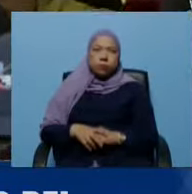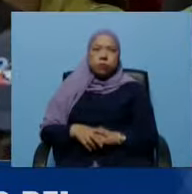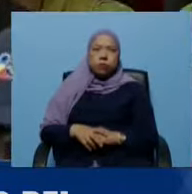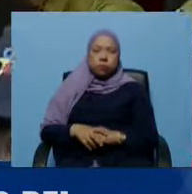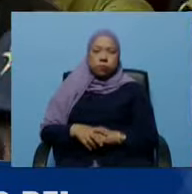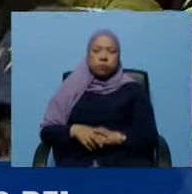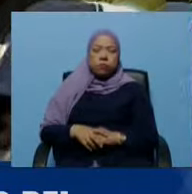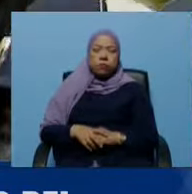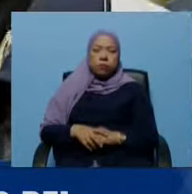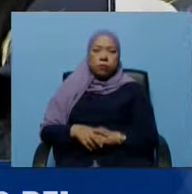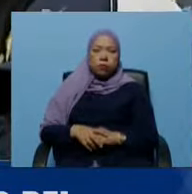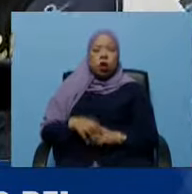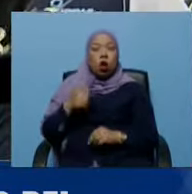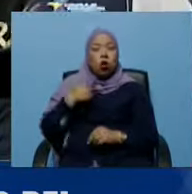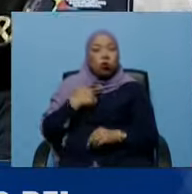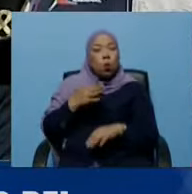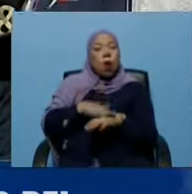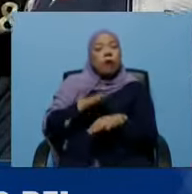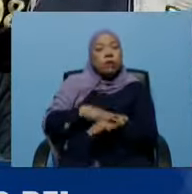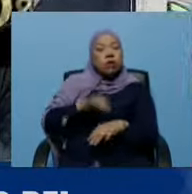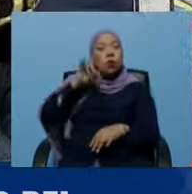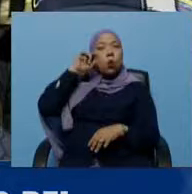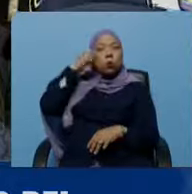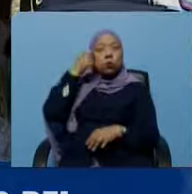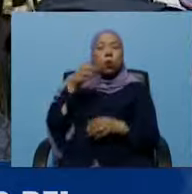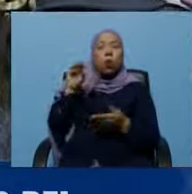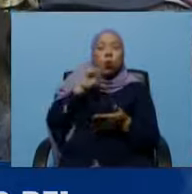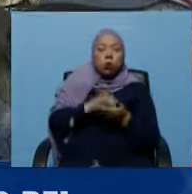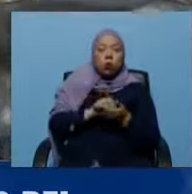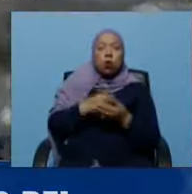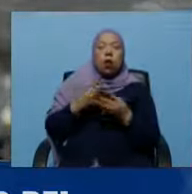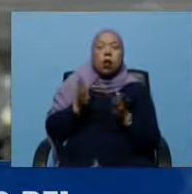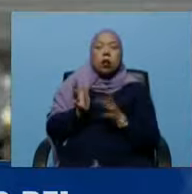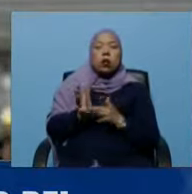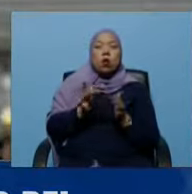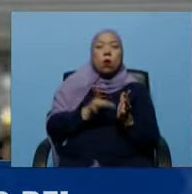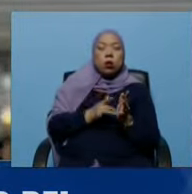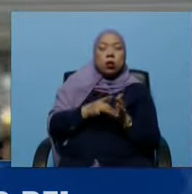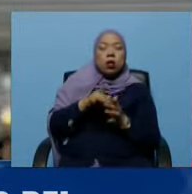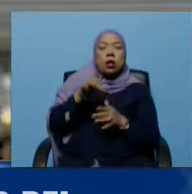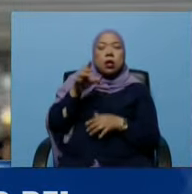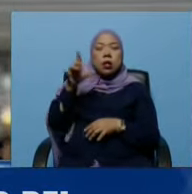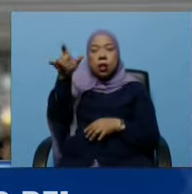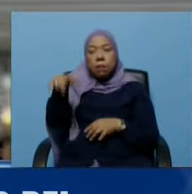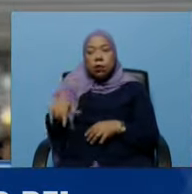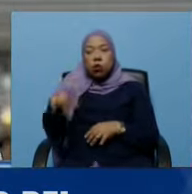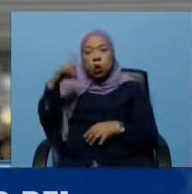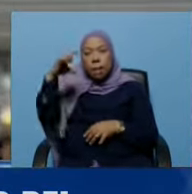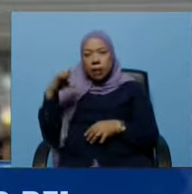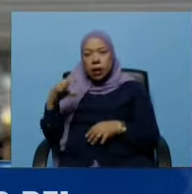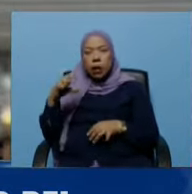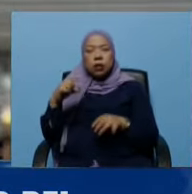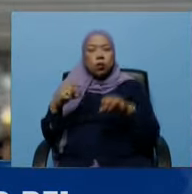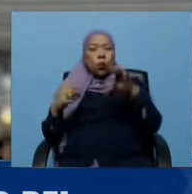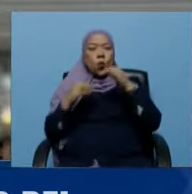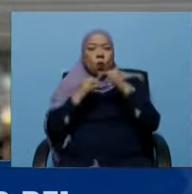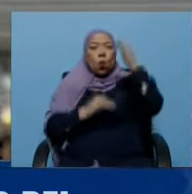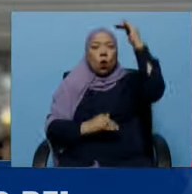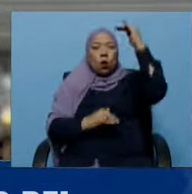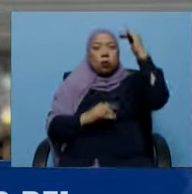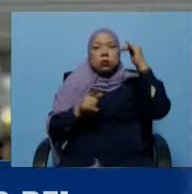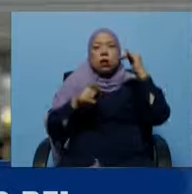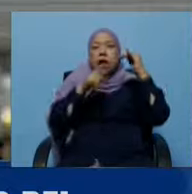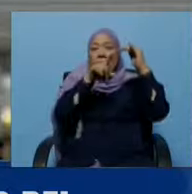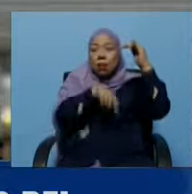Yo lo dije y lo repito, con el mito bíblico de David contra Goliat. Goliat